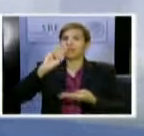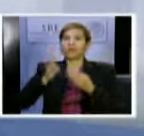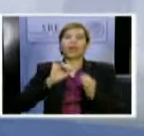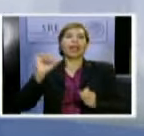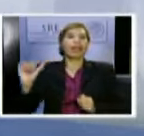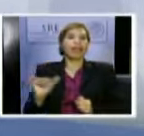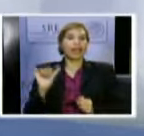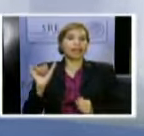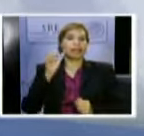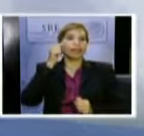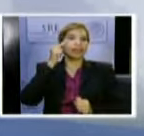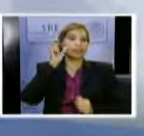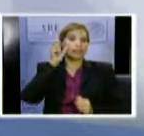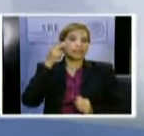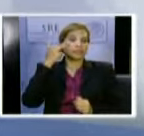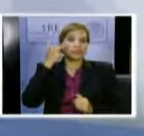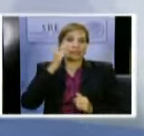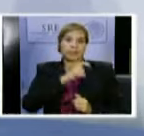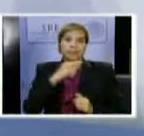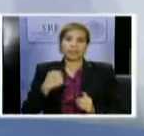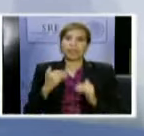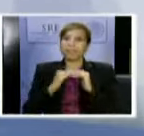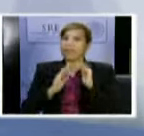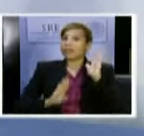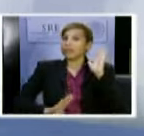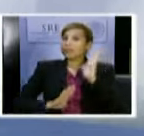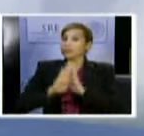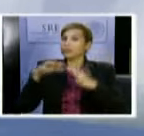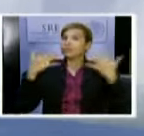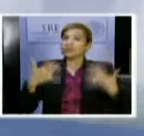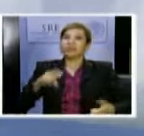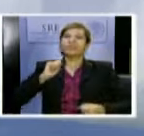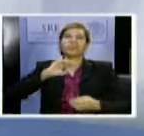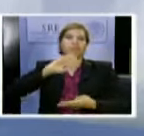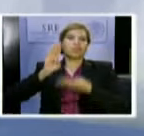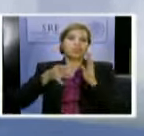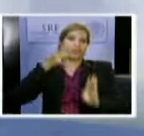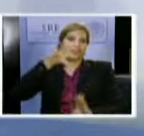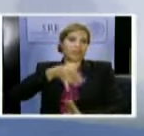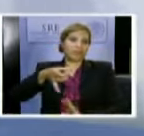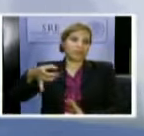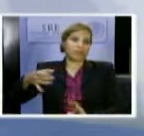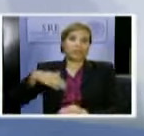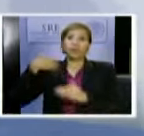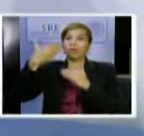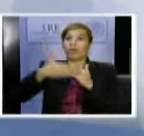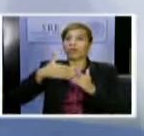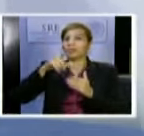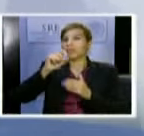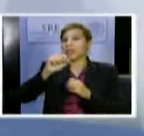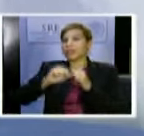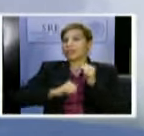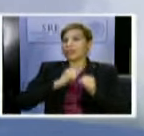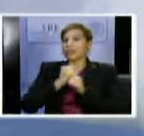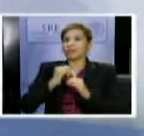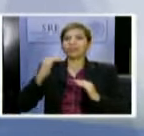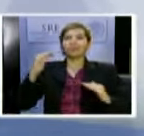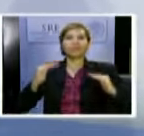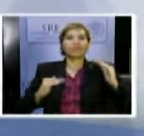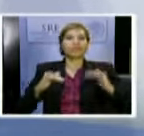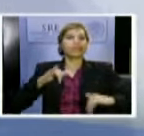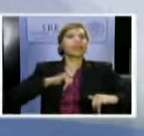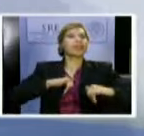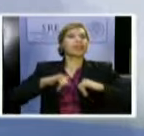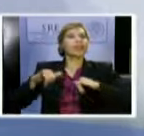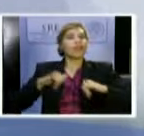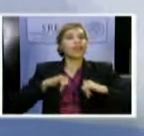Asia, China en particular, va a crecer más que ninguna otra zona del mundo en los siguientes 20 años. Pero el balance de